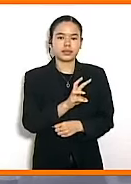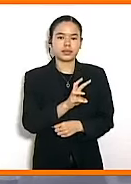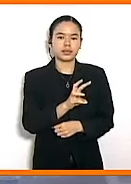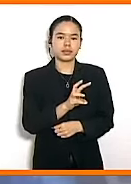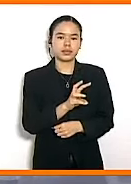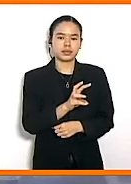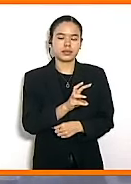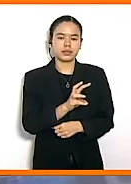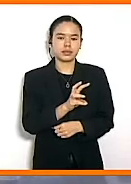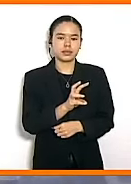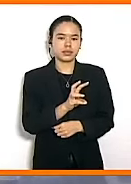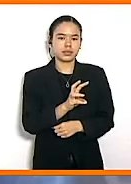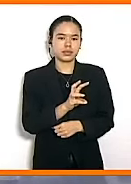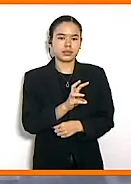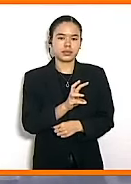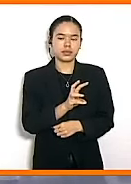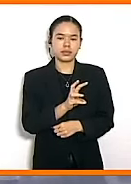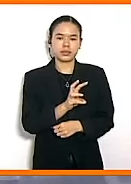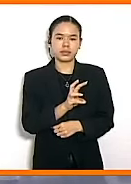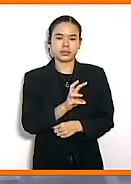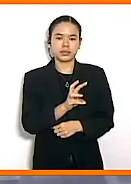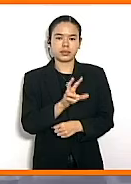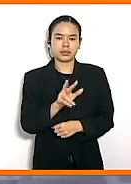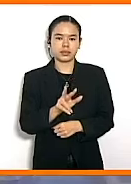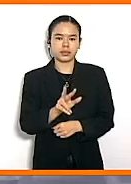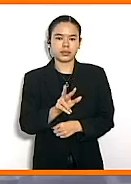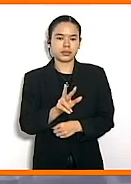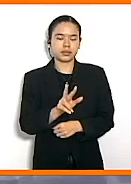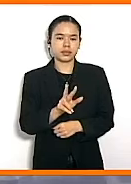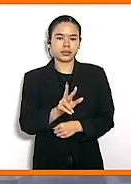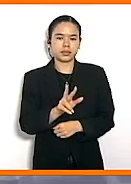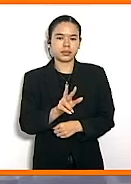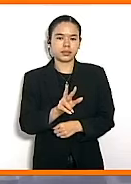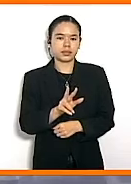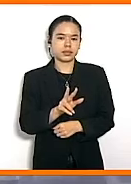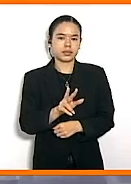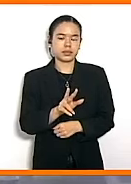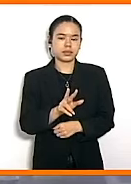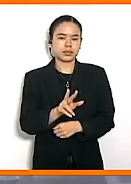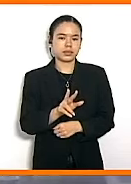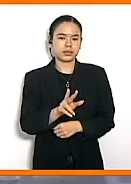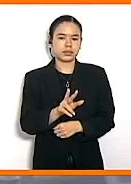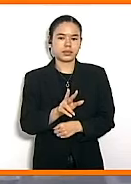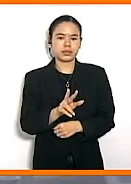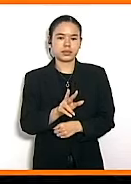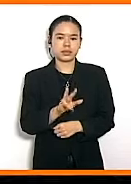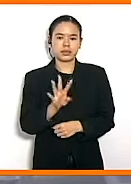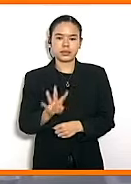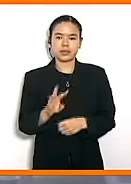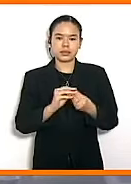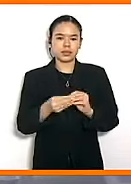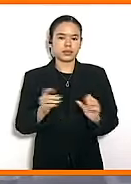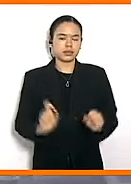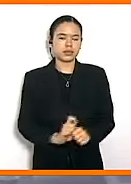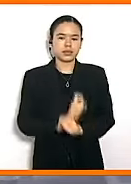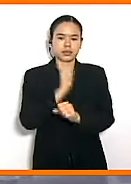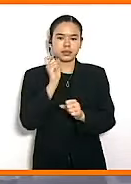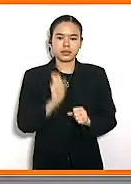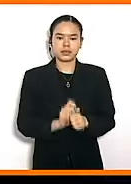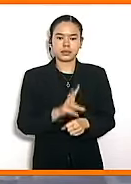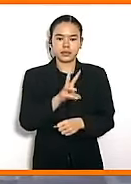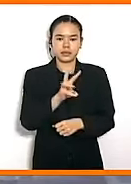tu segundo dígito y este es el 3, tu tercer y último dígito y este es el 4. Tu número ganador es